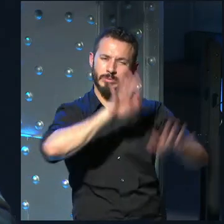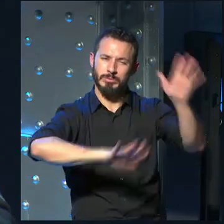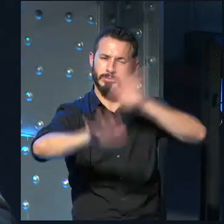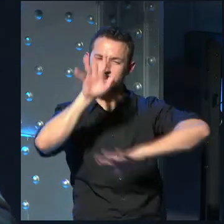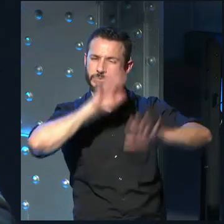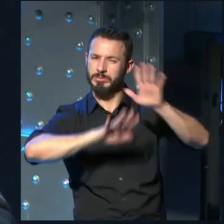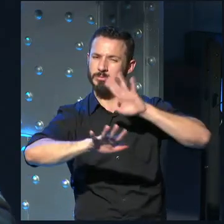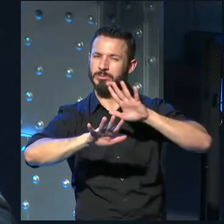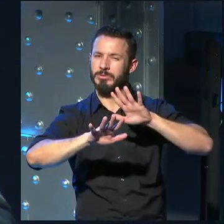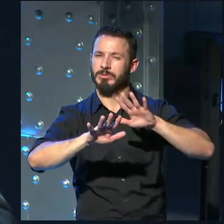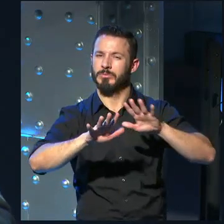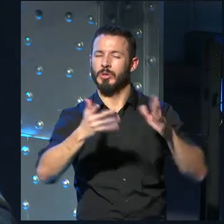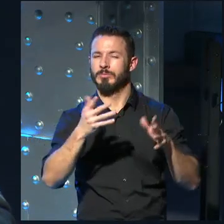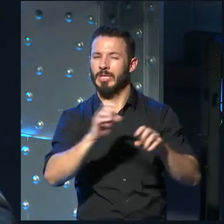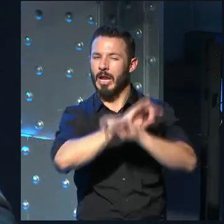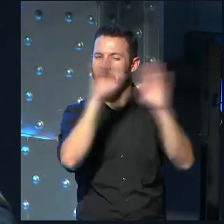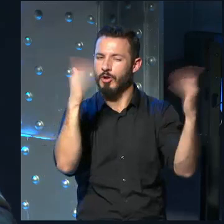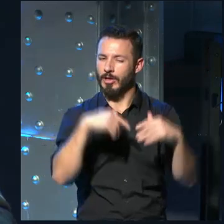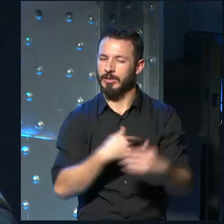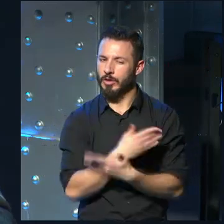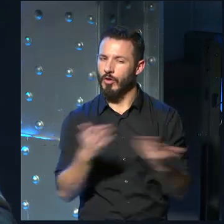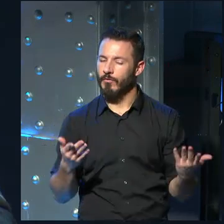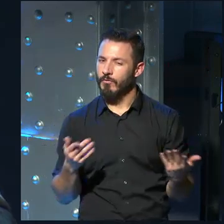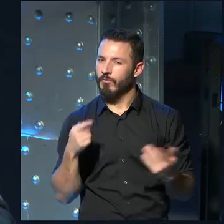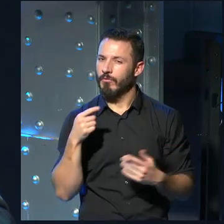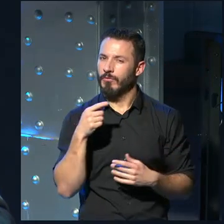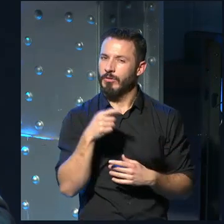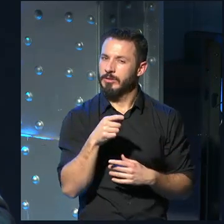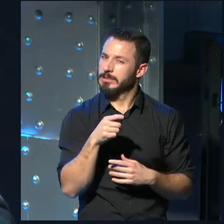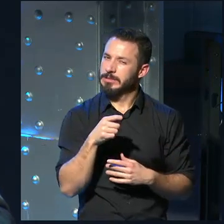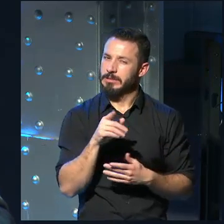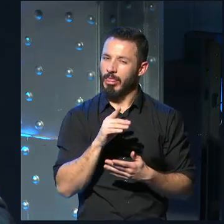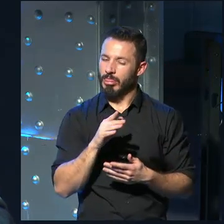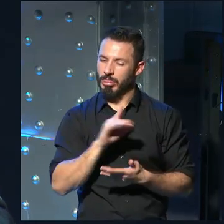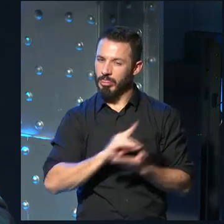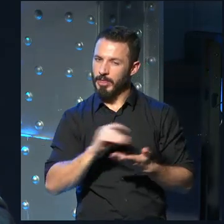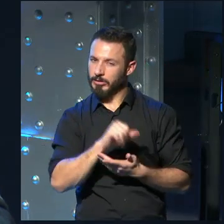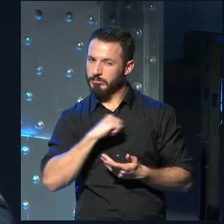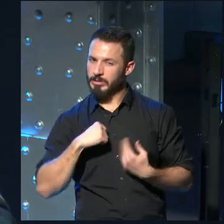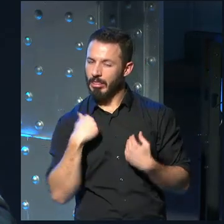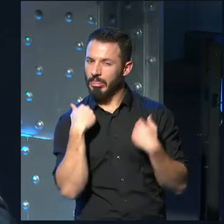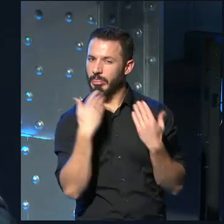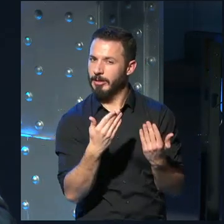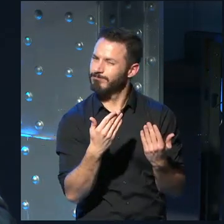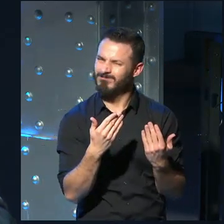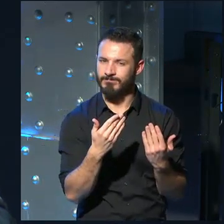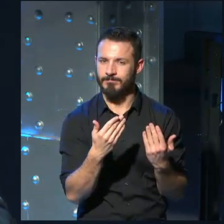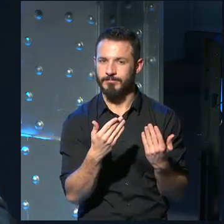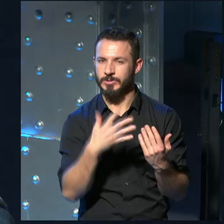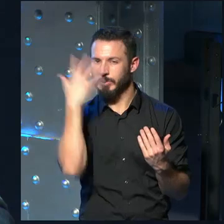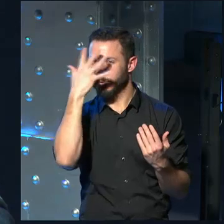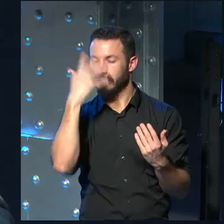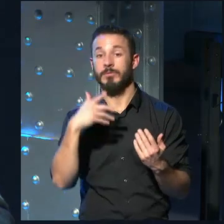veces nos cuesta el tener esa confianza y ceder nuestros datos personales, ¿no? Influye la edad, no cabe